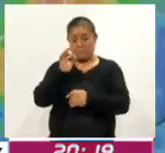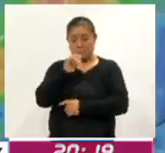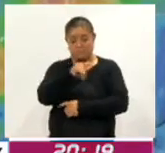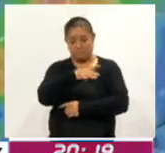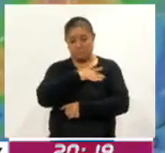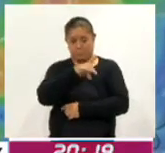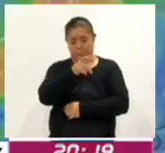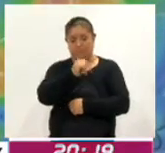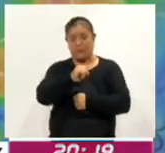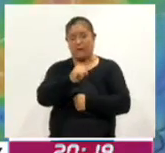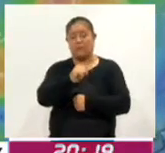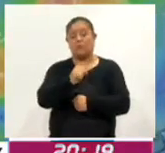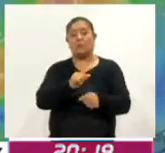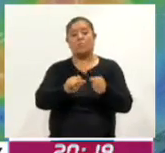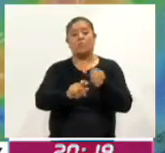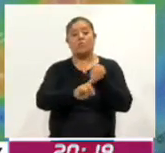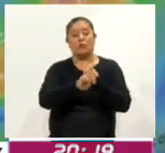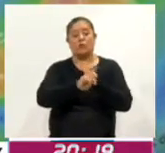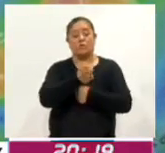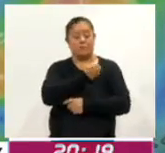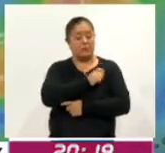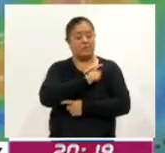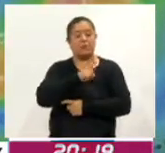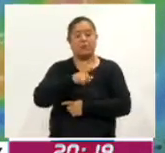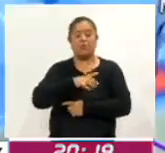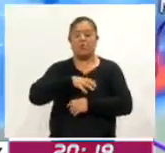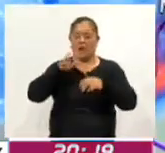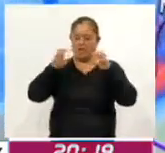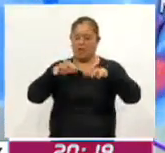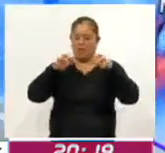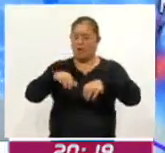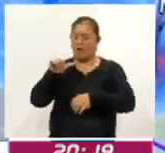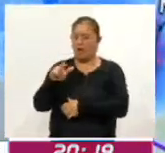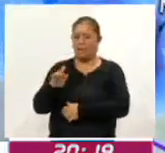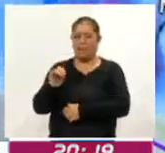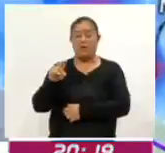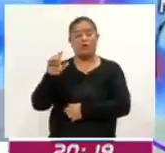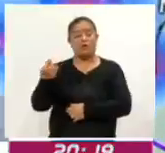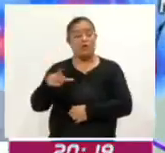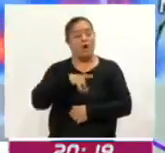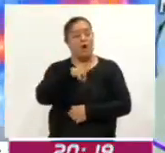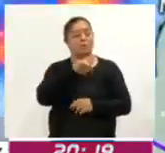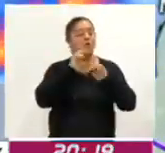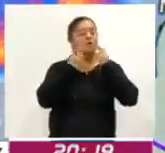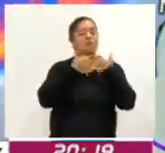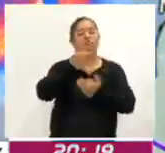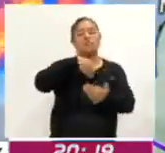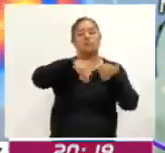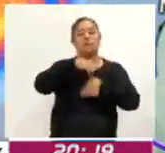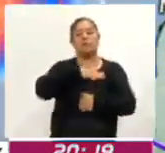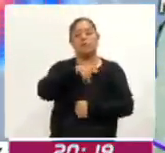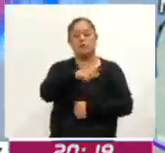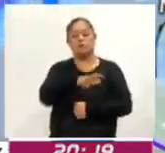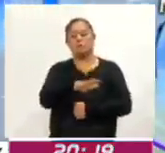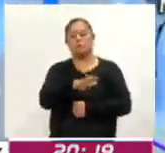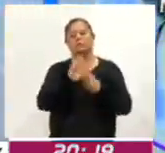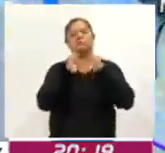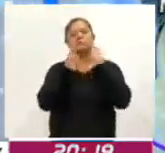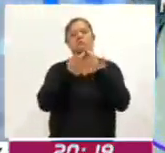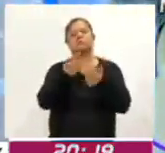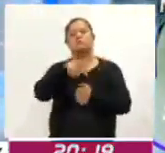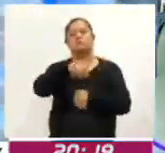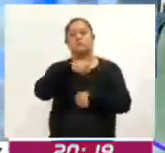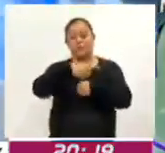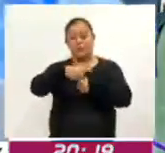resulte por el paso de la depresión tropical Alberto. Durante una reunión del Sistema Federal Sanitario con los titulares de las áreas de protección contra riesgos sanitarios de